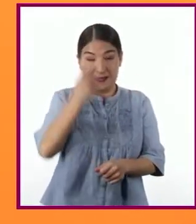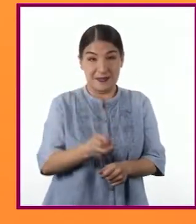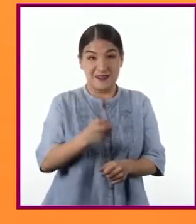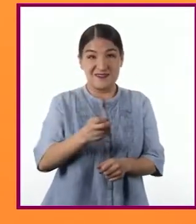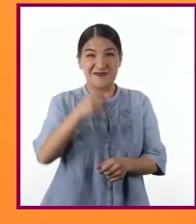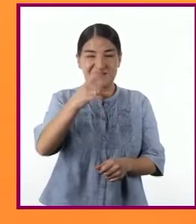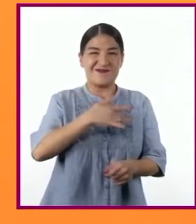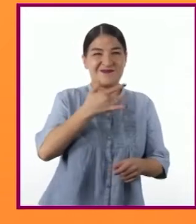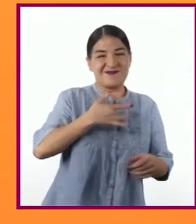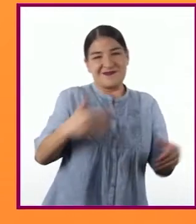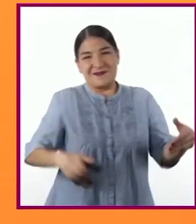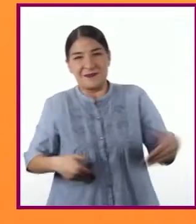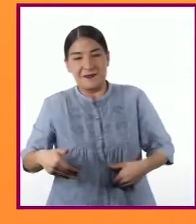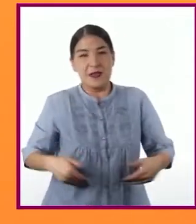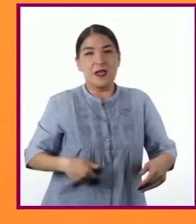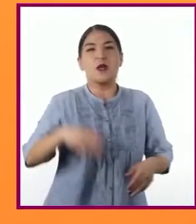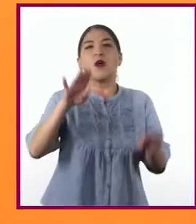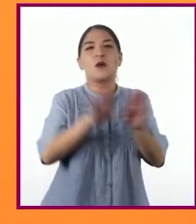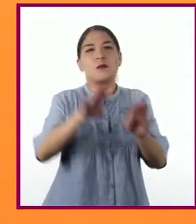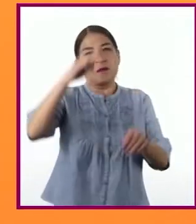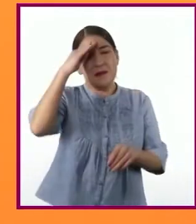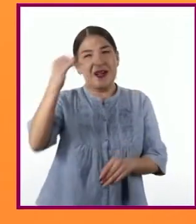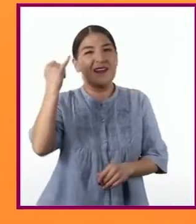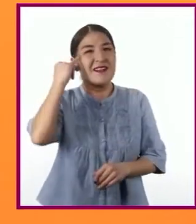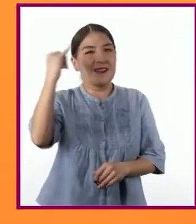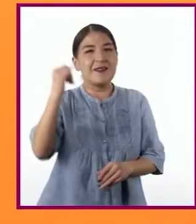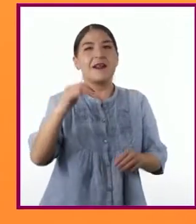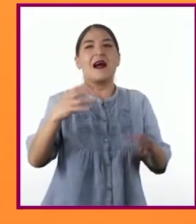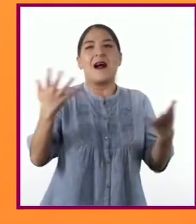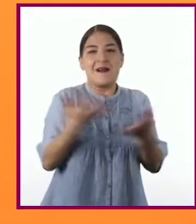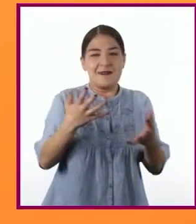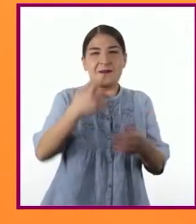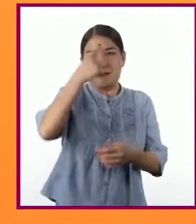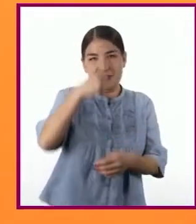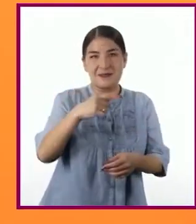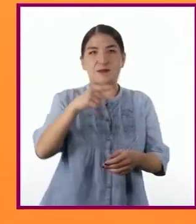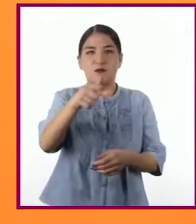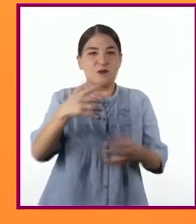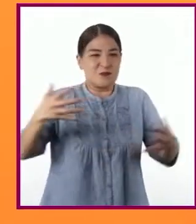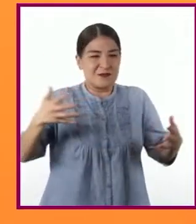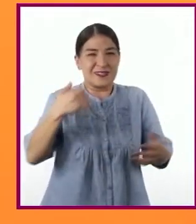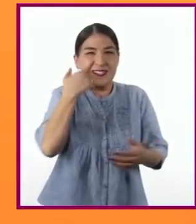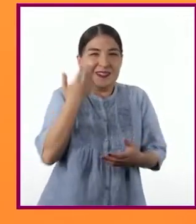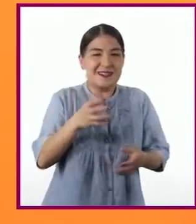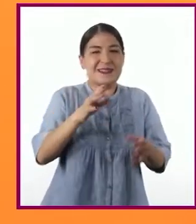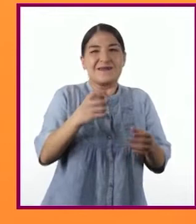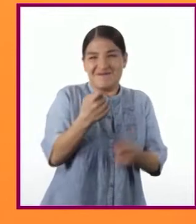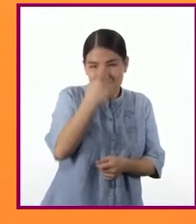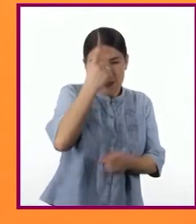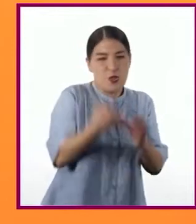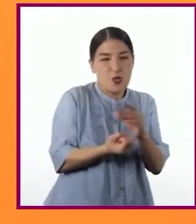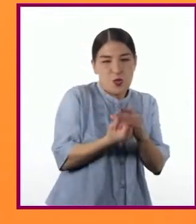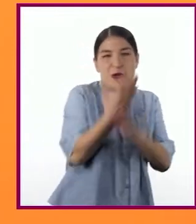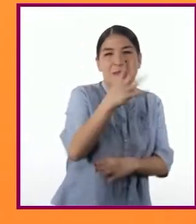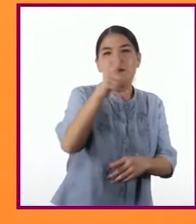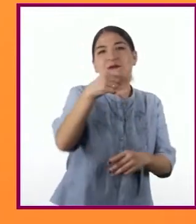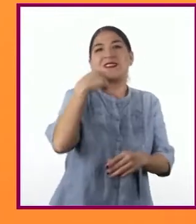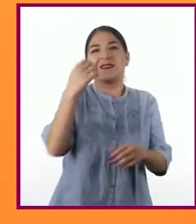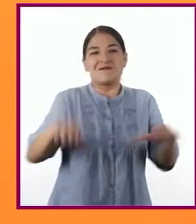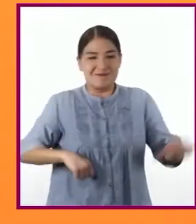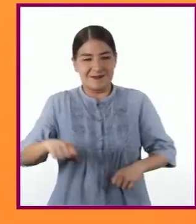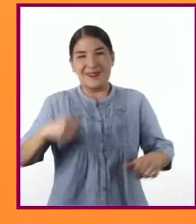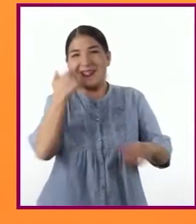esas inquietudes surgen ideas respecto a las acciones que pueden emprender o sobre actividades en las cuales